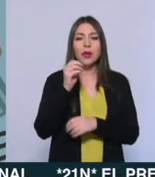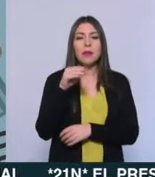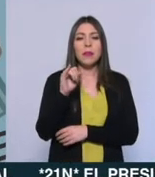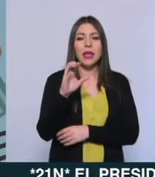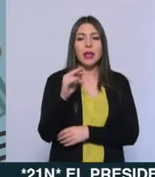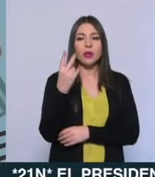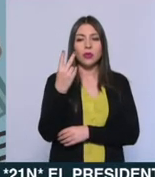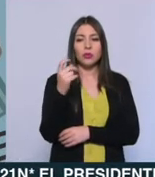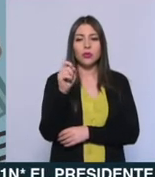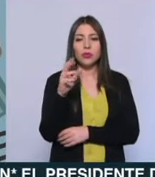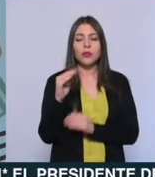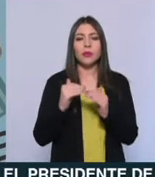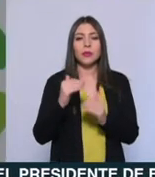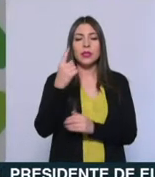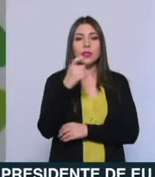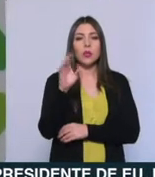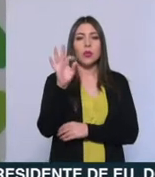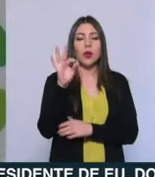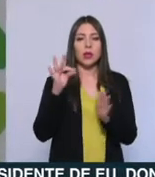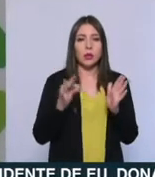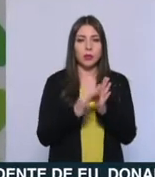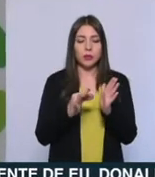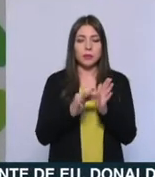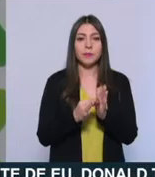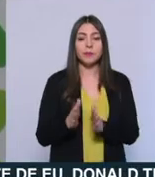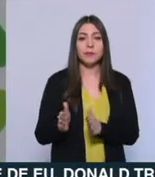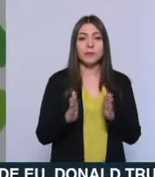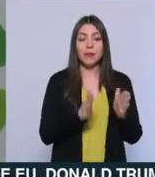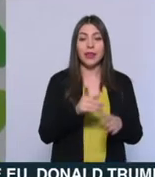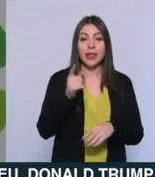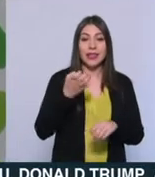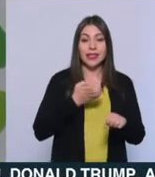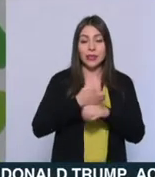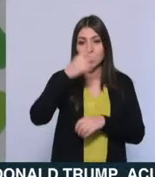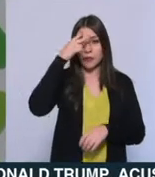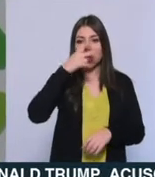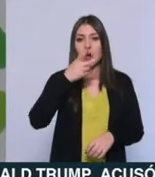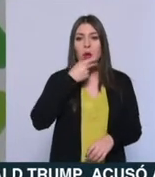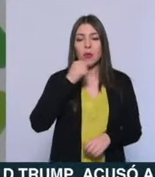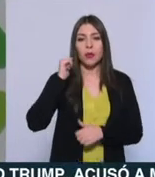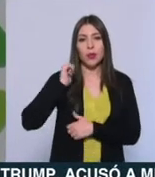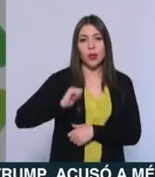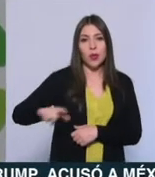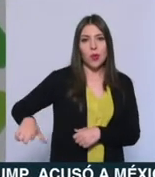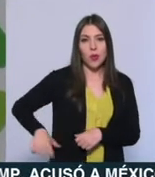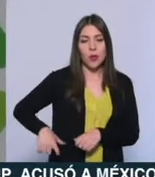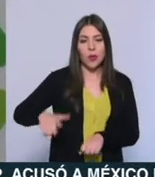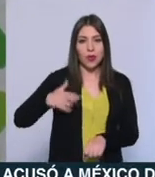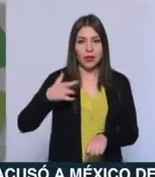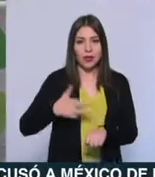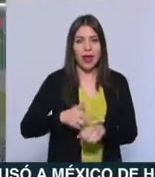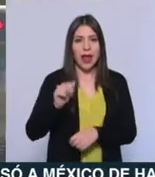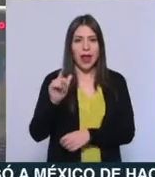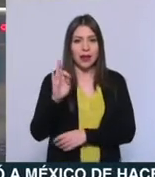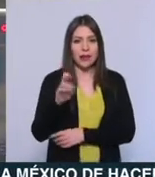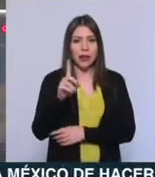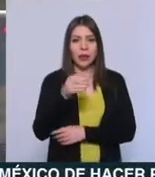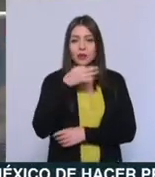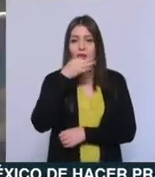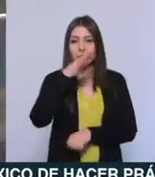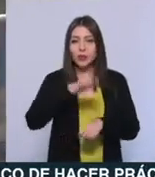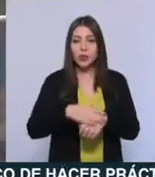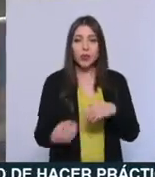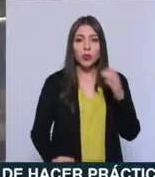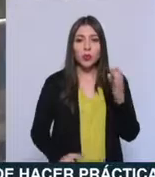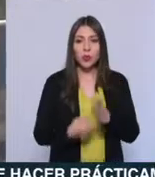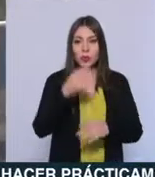los 140 puntos. Y para el Estado de México, el gobernador Alfredo del Mazo informó que el nuevo plan de